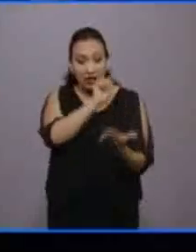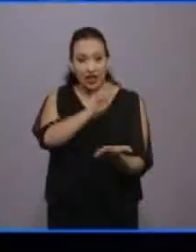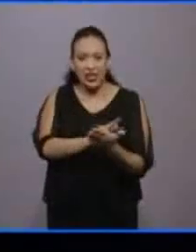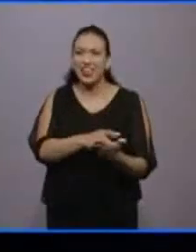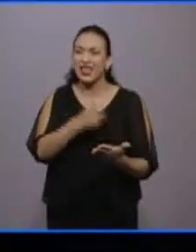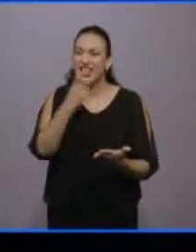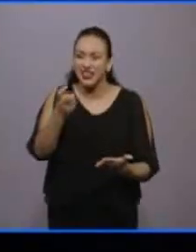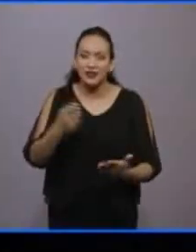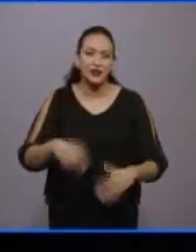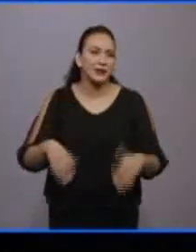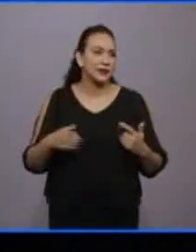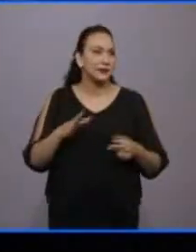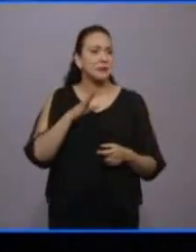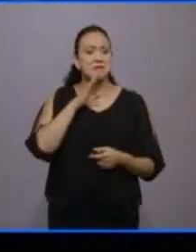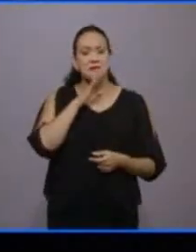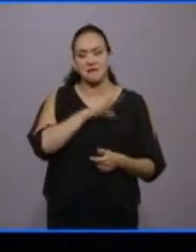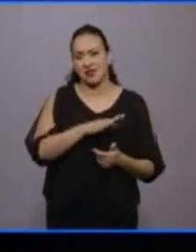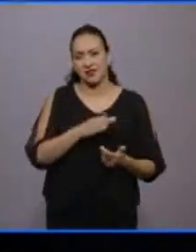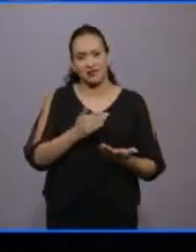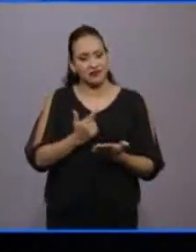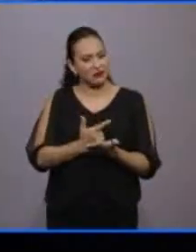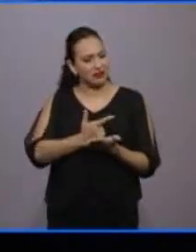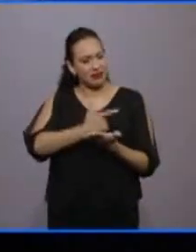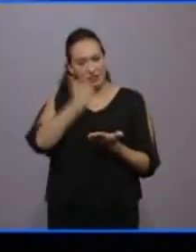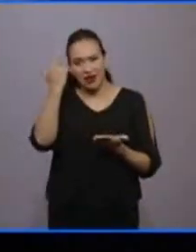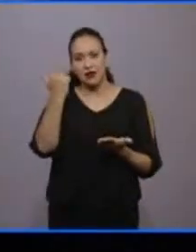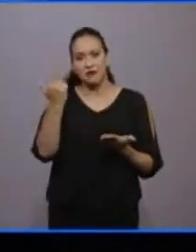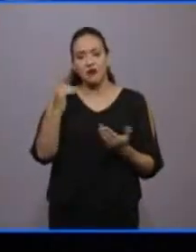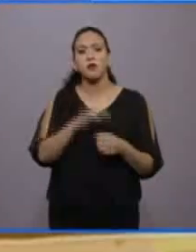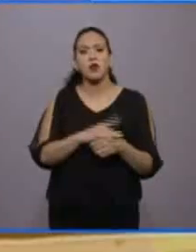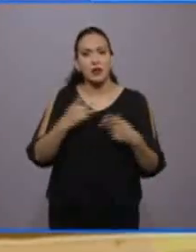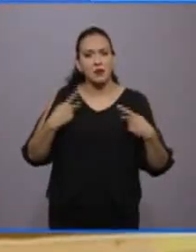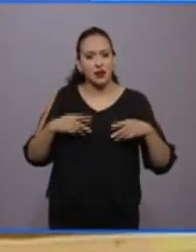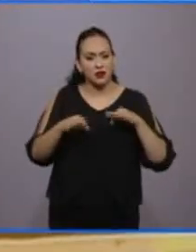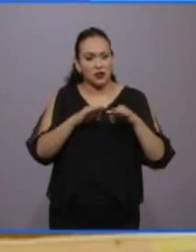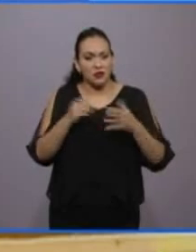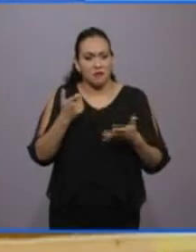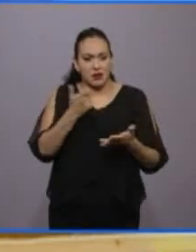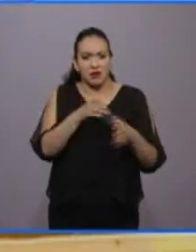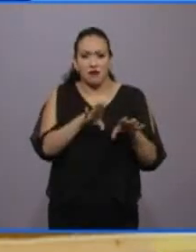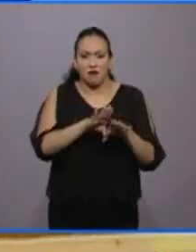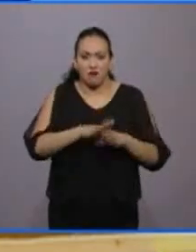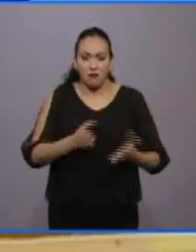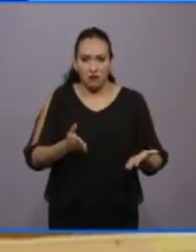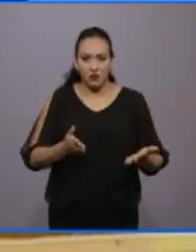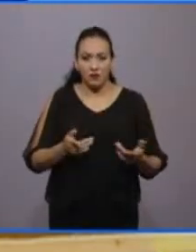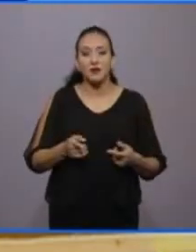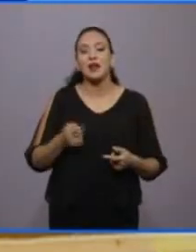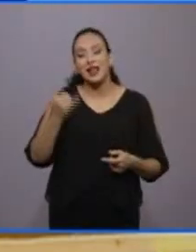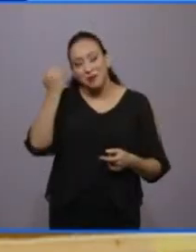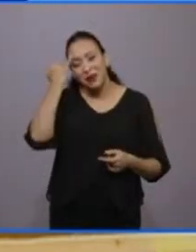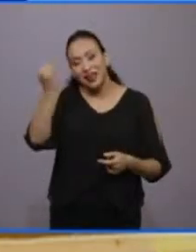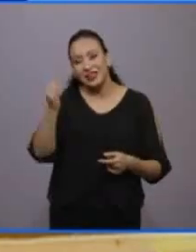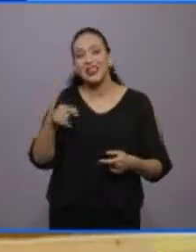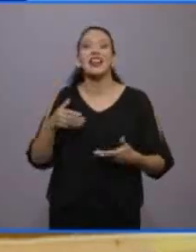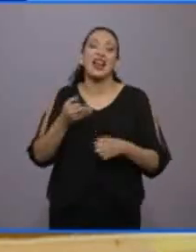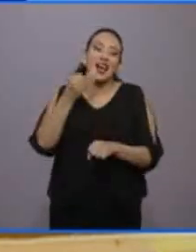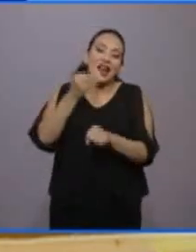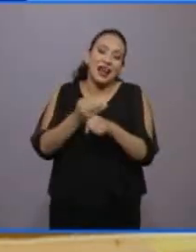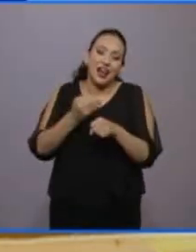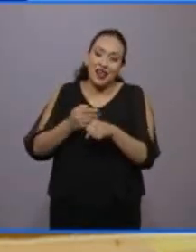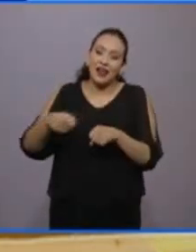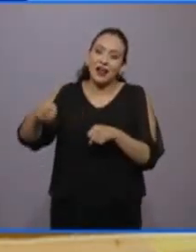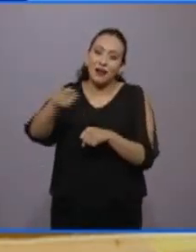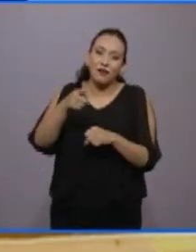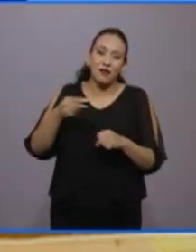precedente sumamente peligroso para el sistema constitucional, pues si hoy se ignoran decisiones judiciales que protegen recursos del Poder